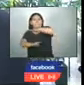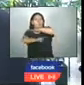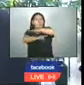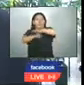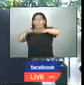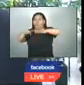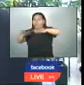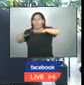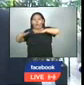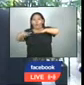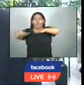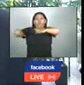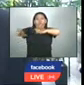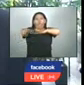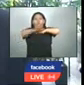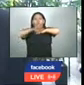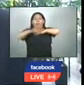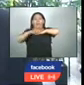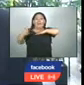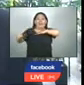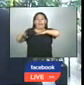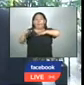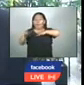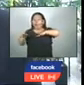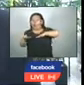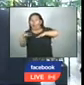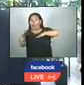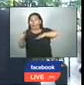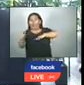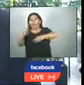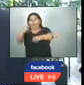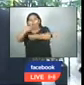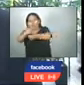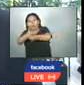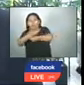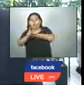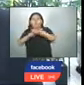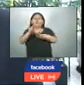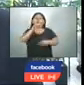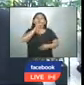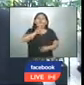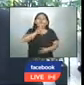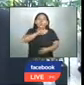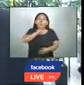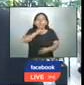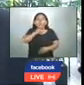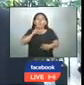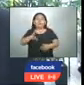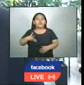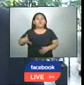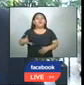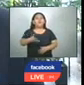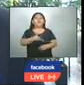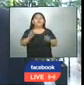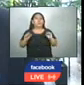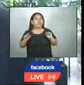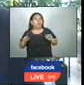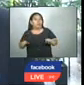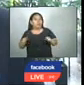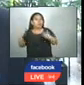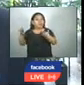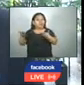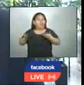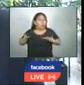Atlántico. Nosotros dependemos de los puertos de Atlántico, de Guatemala y de Honduras para poder traer